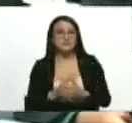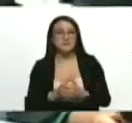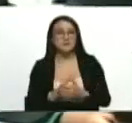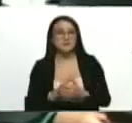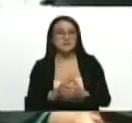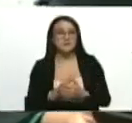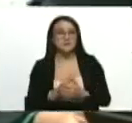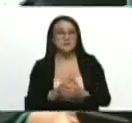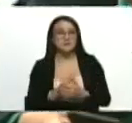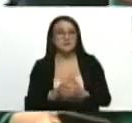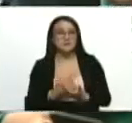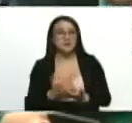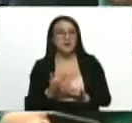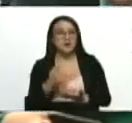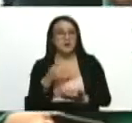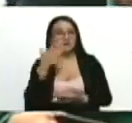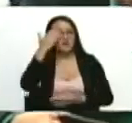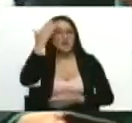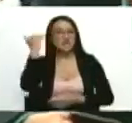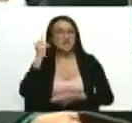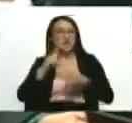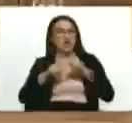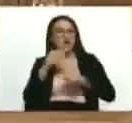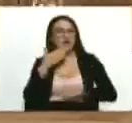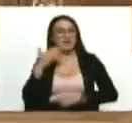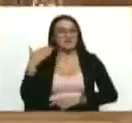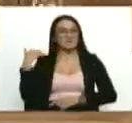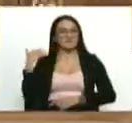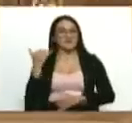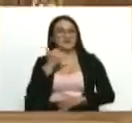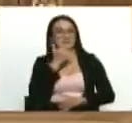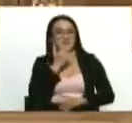desconociendo su pasado reciente y tratando de